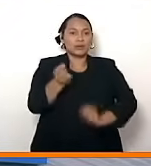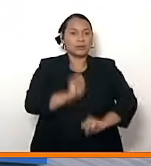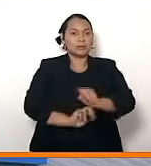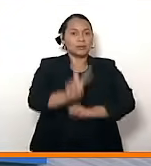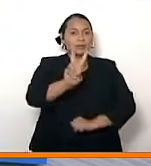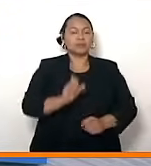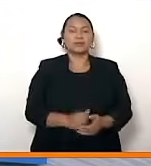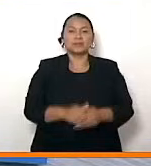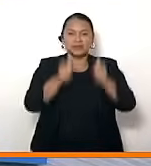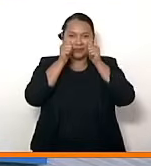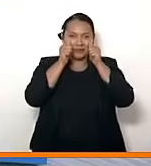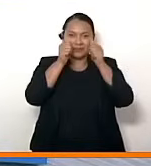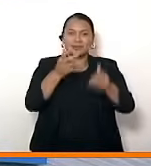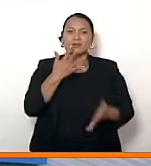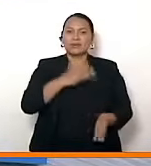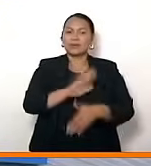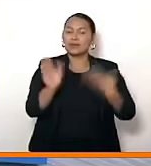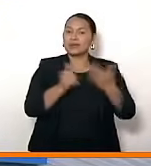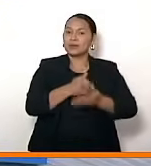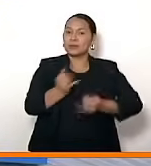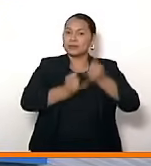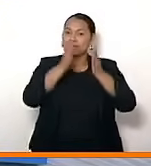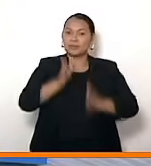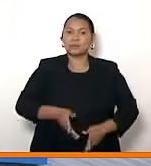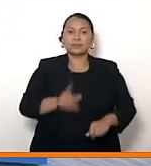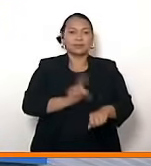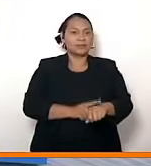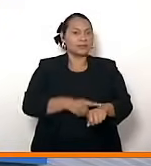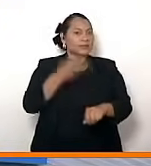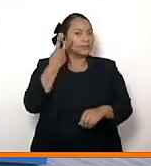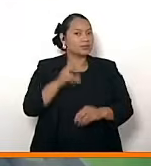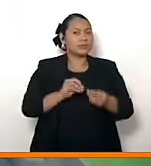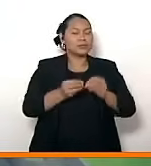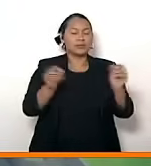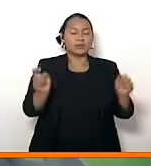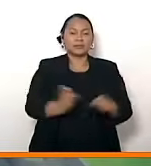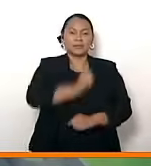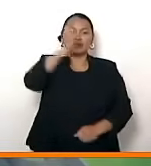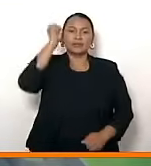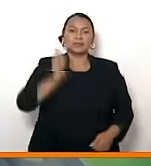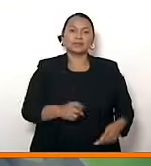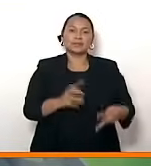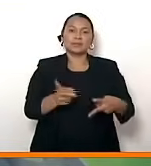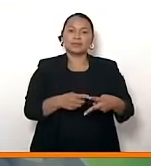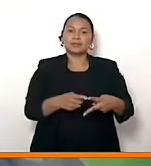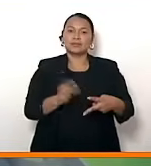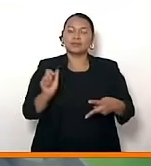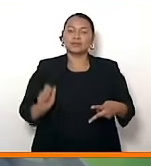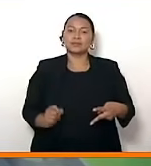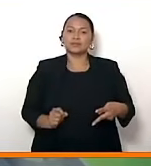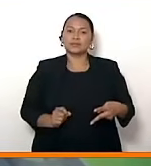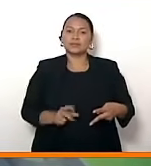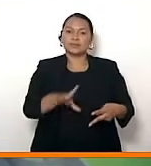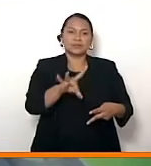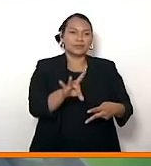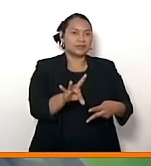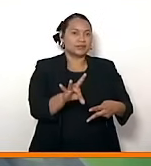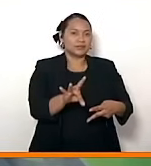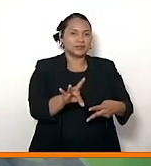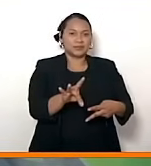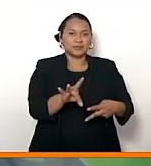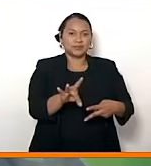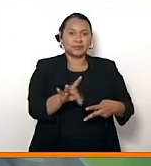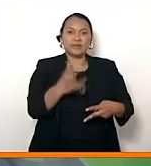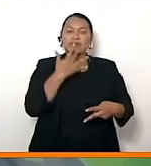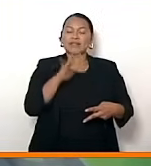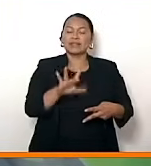premiados. Atento y mucha suerte, jugador, porque en tu primera posición, tu primer dígito. 8, tu segundo